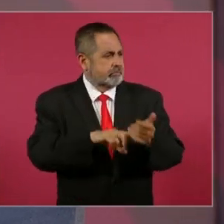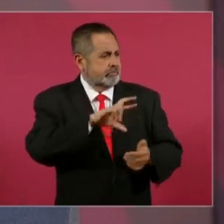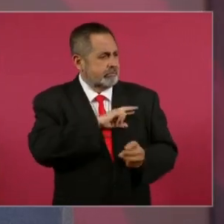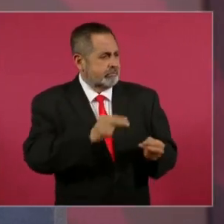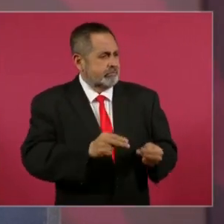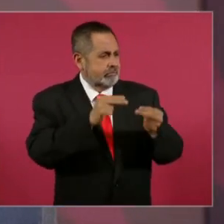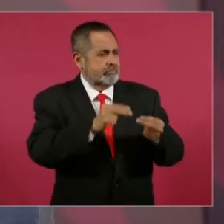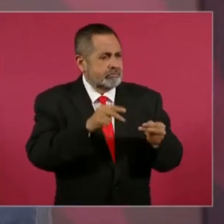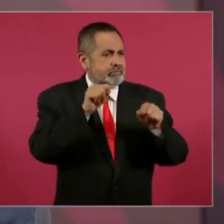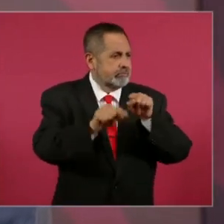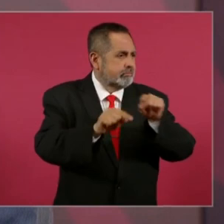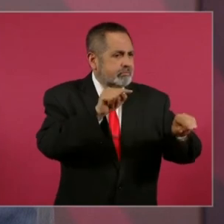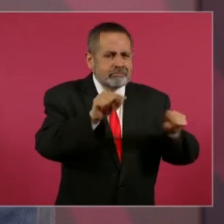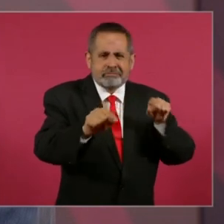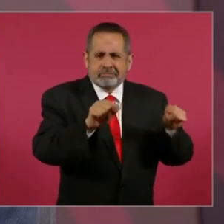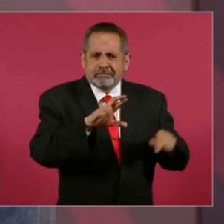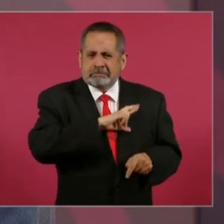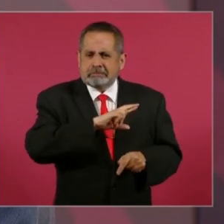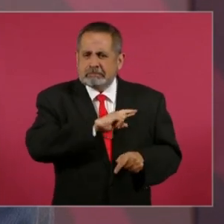en todo.